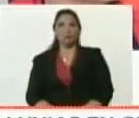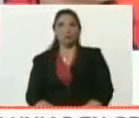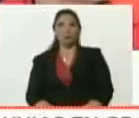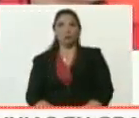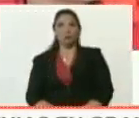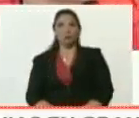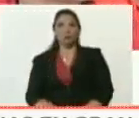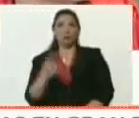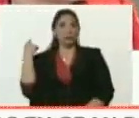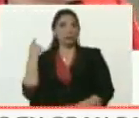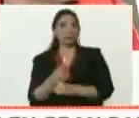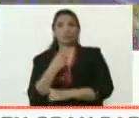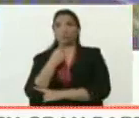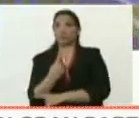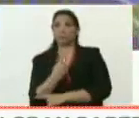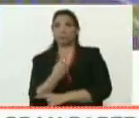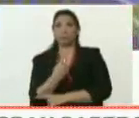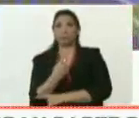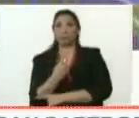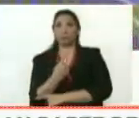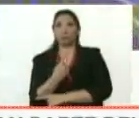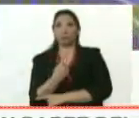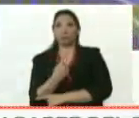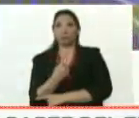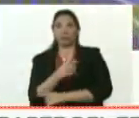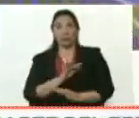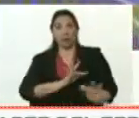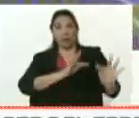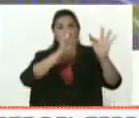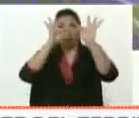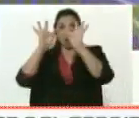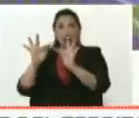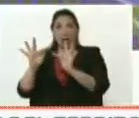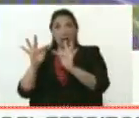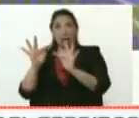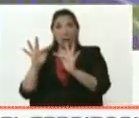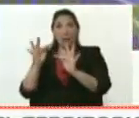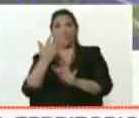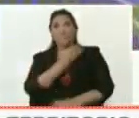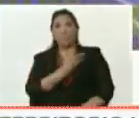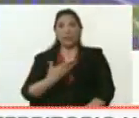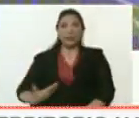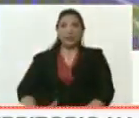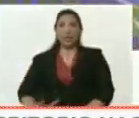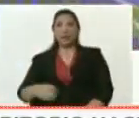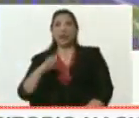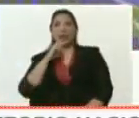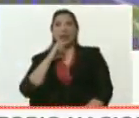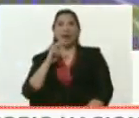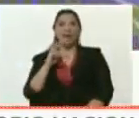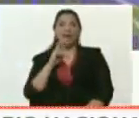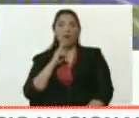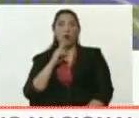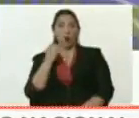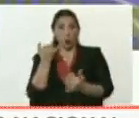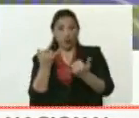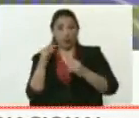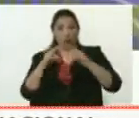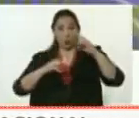habría que decirlo, el legado del presidente Evo Morales aún en construcción.